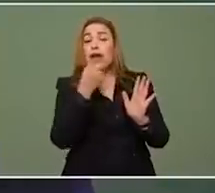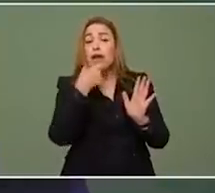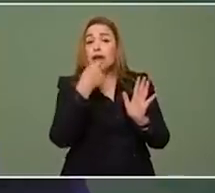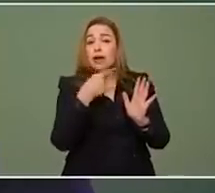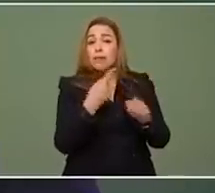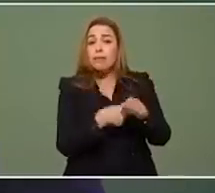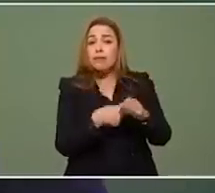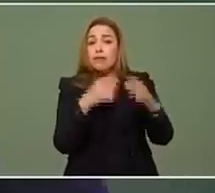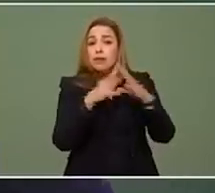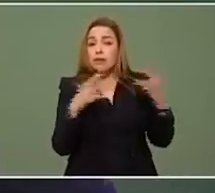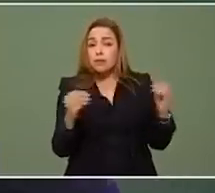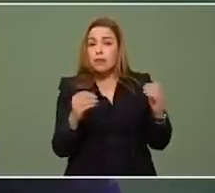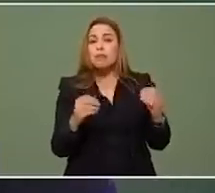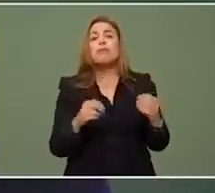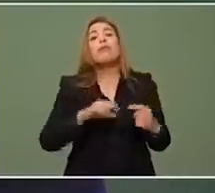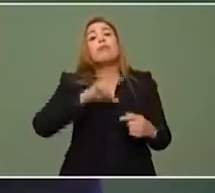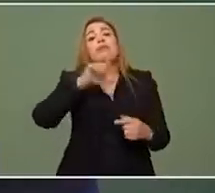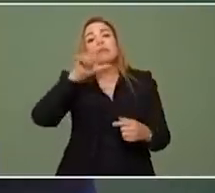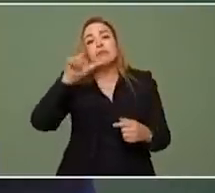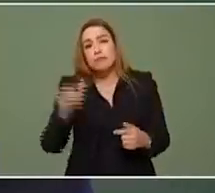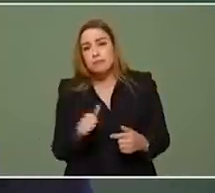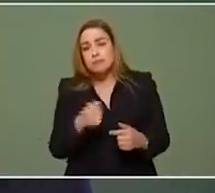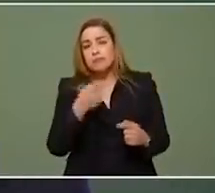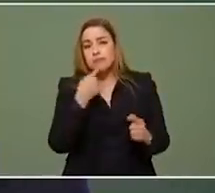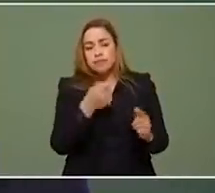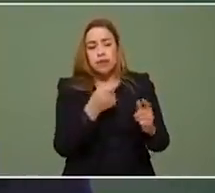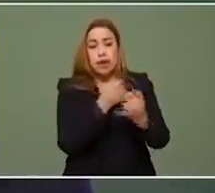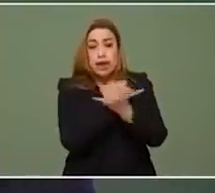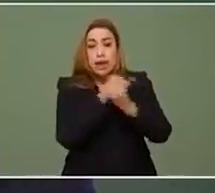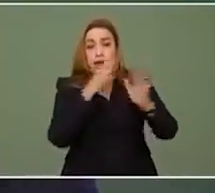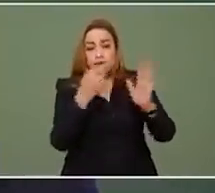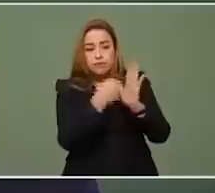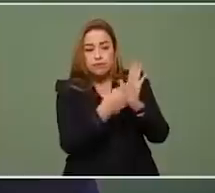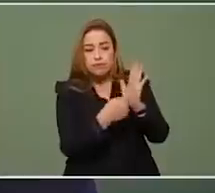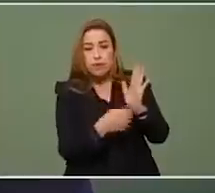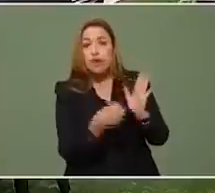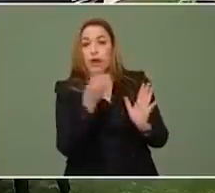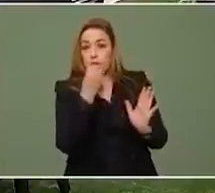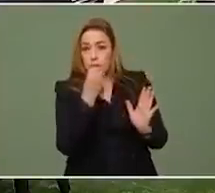alimentos y lo que tiene que ver con reclusos